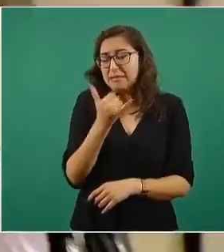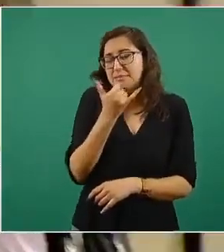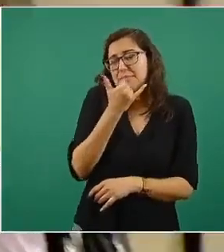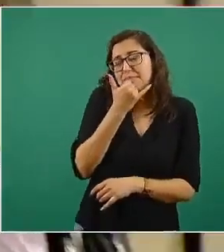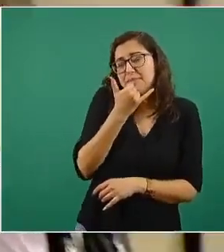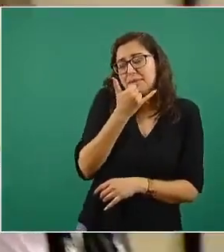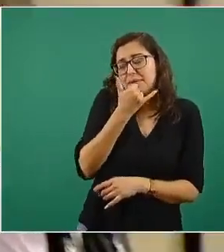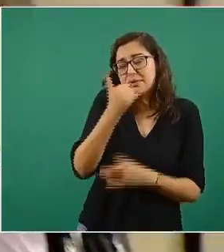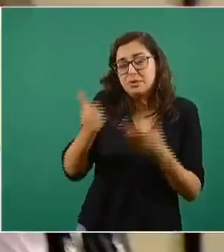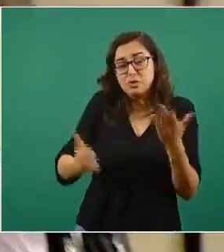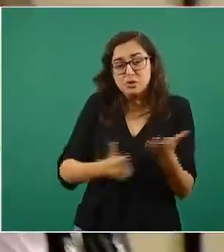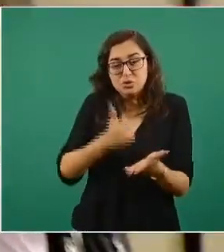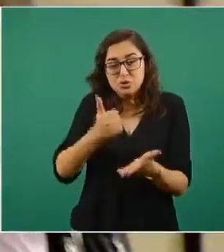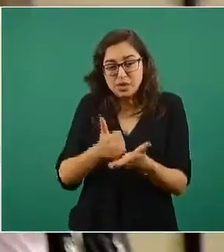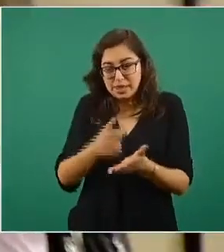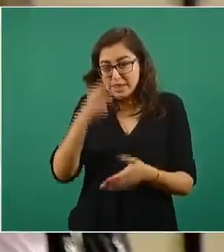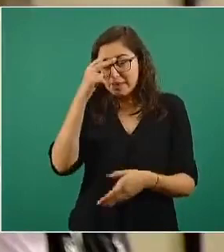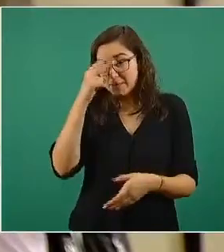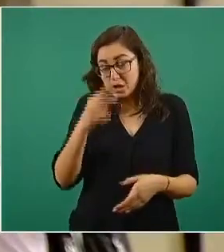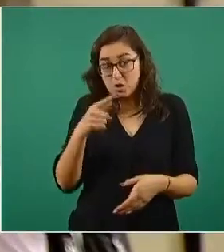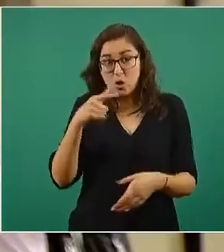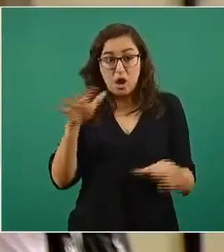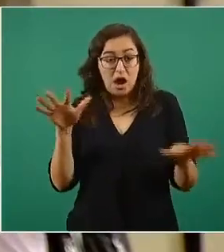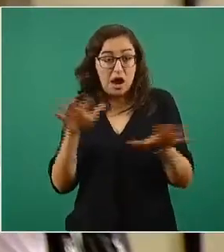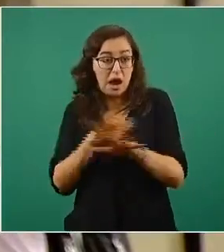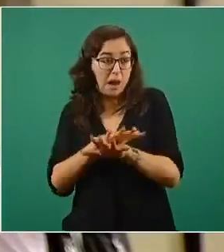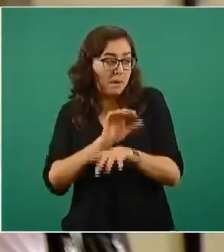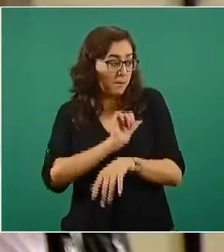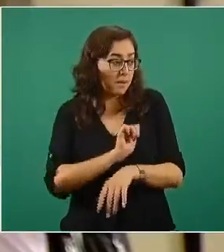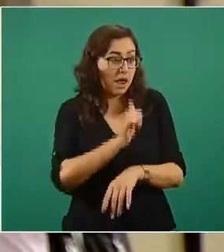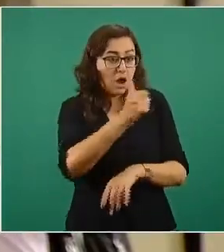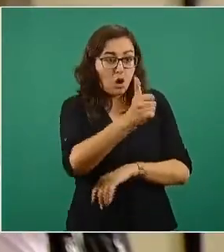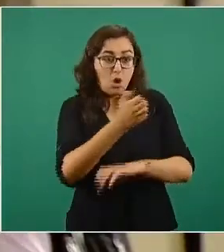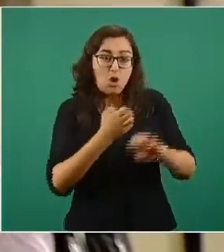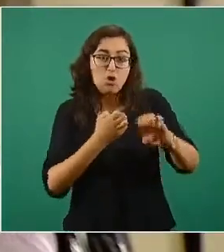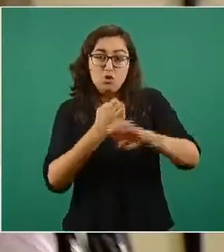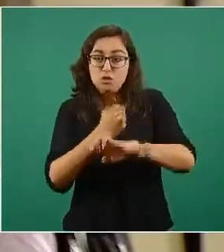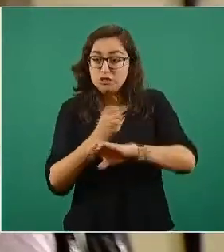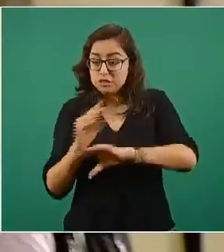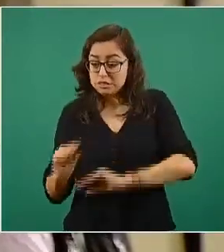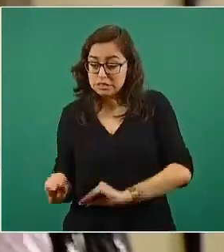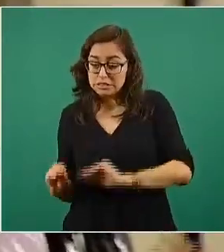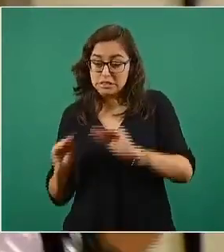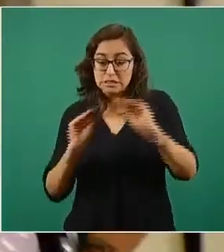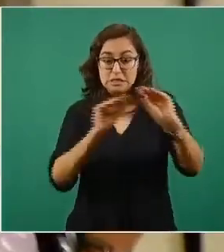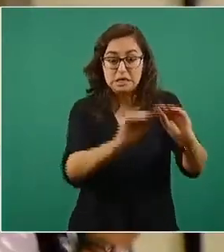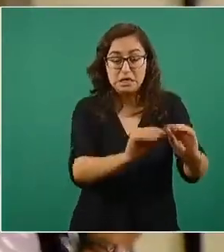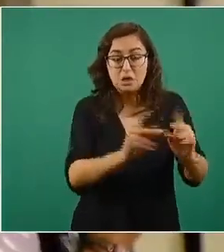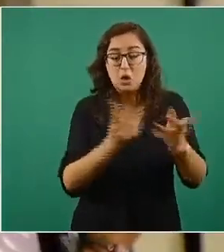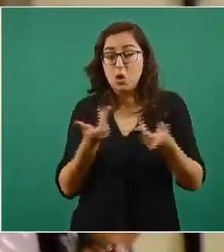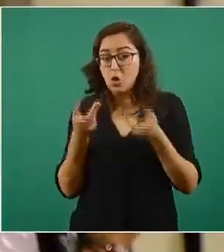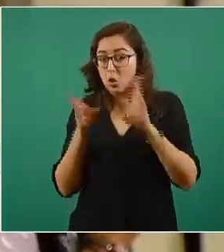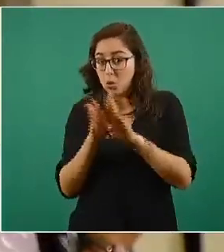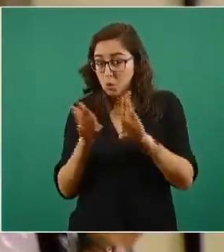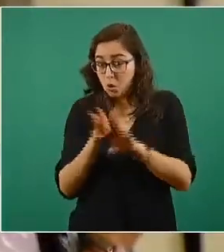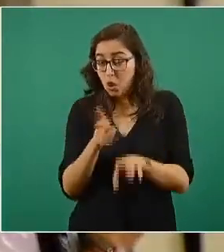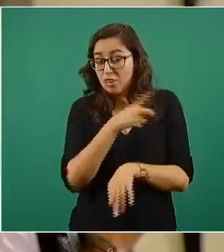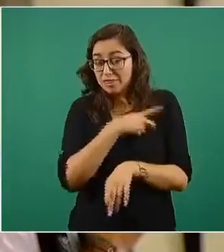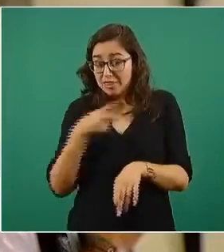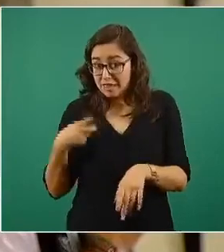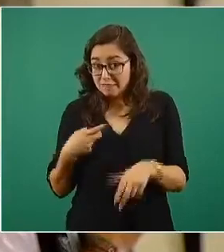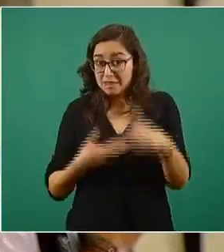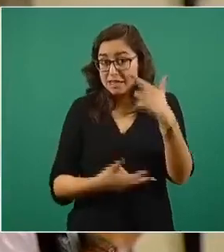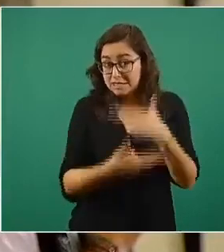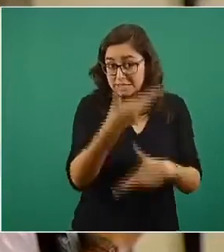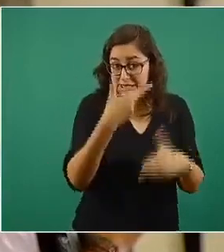que emigrar a un estado por cualquier situación, y lo llaman para que reciba la vacuna, ¿tendría que regresarse aquí a la